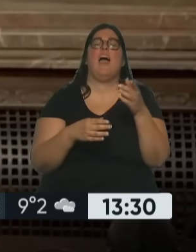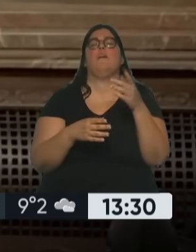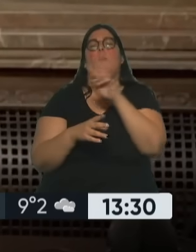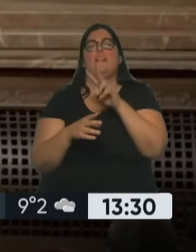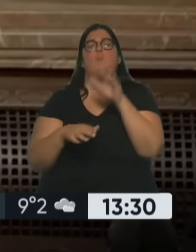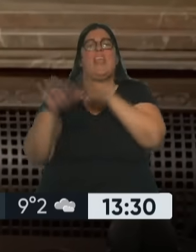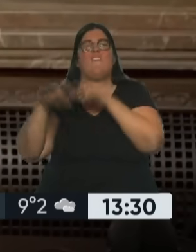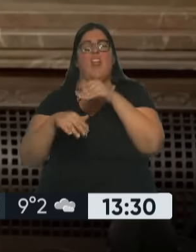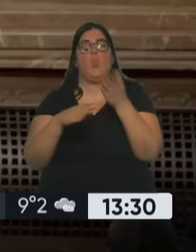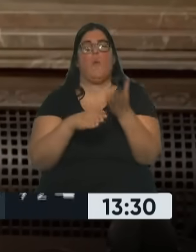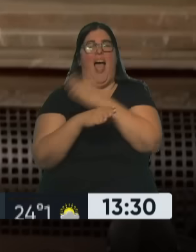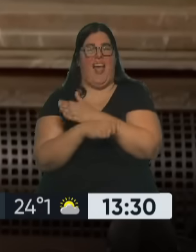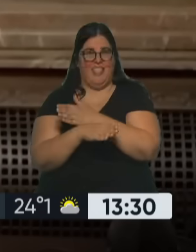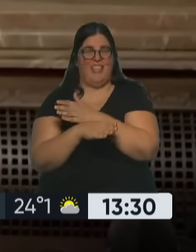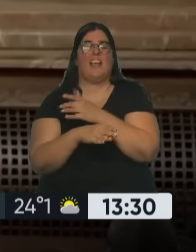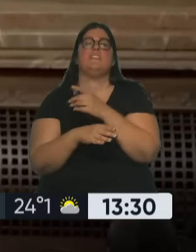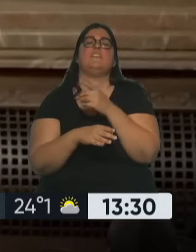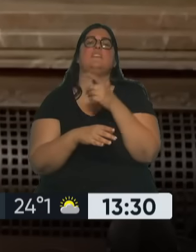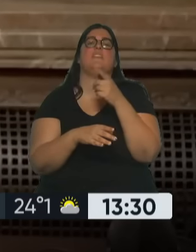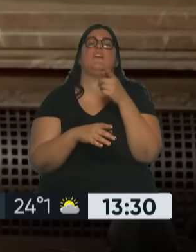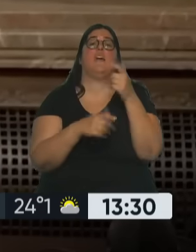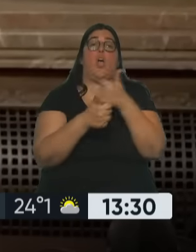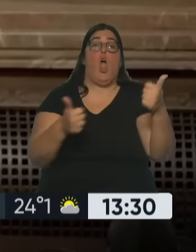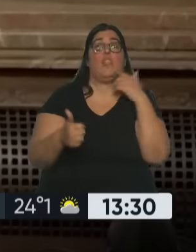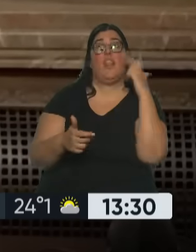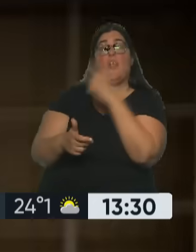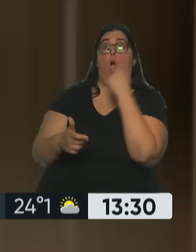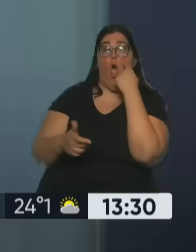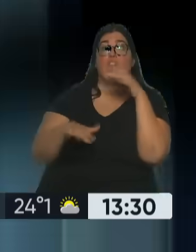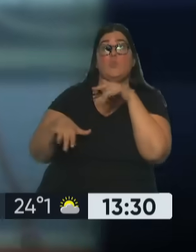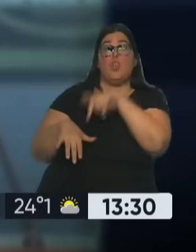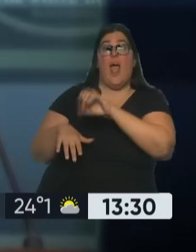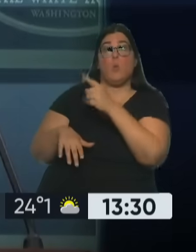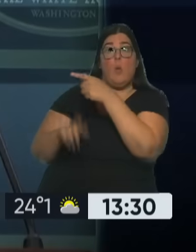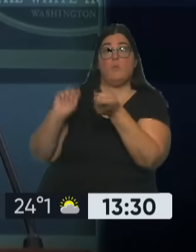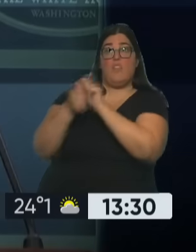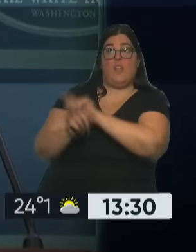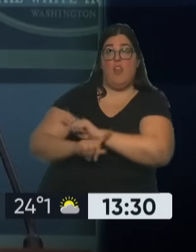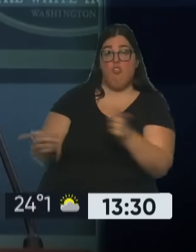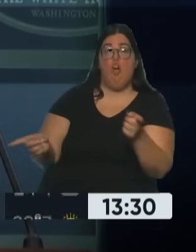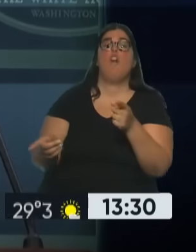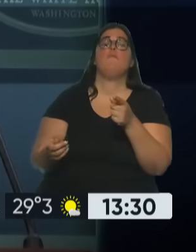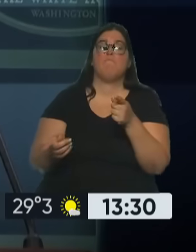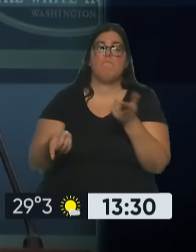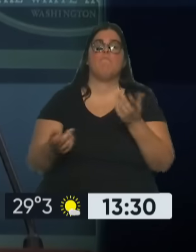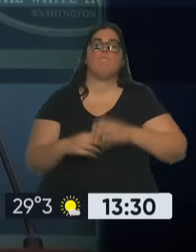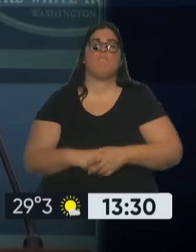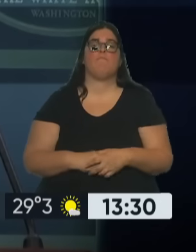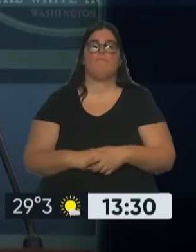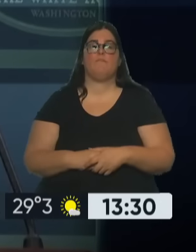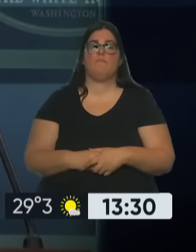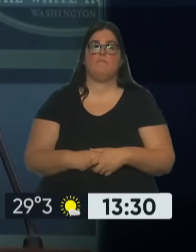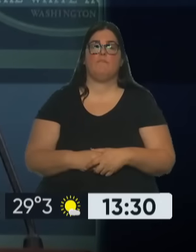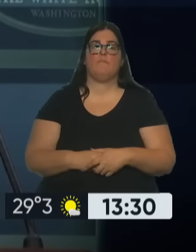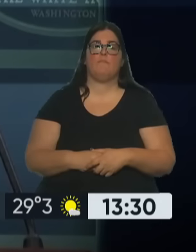Venezuela abstenerse de cualquier acción que modifique la situación actualmente vigente. As I said, I think last week,